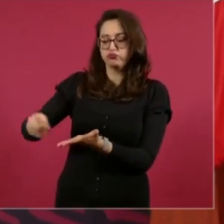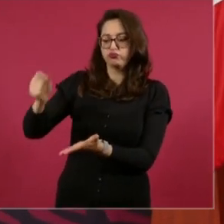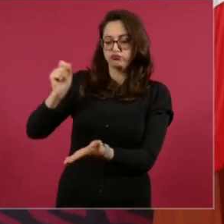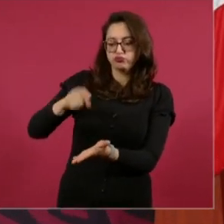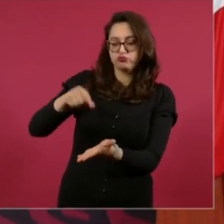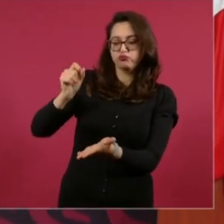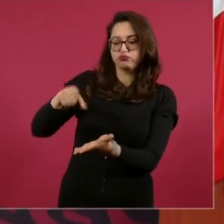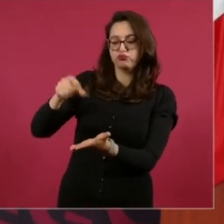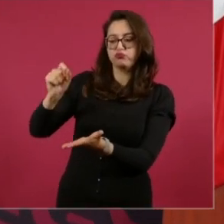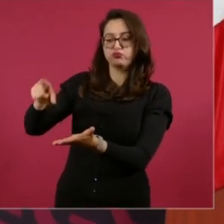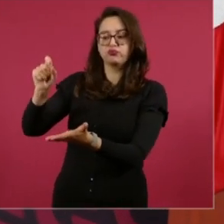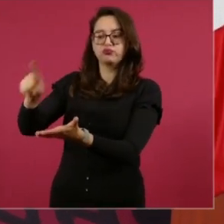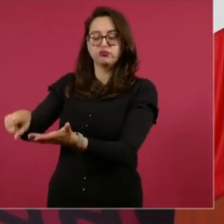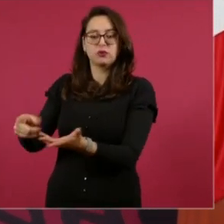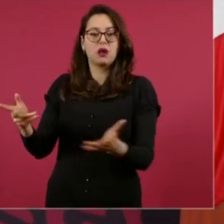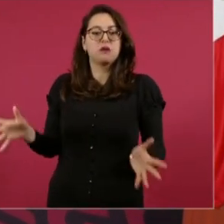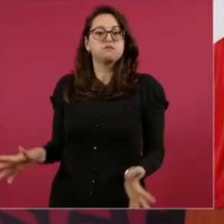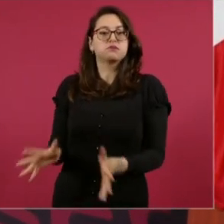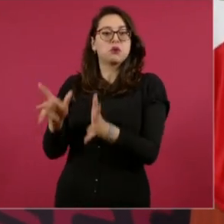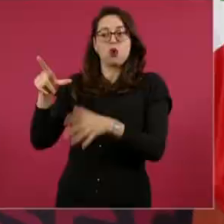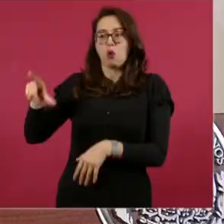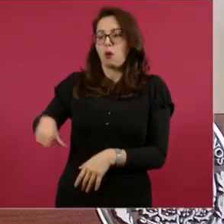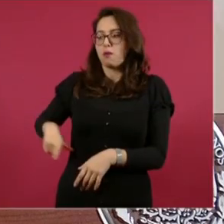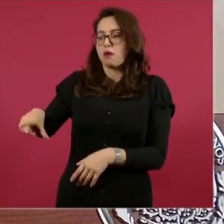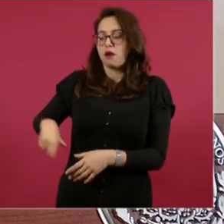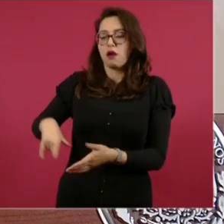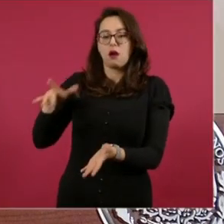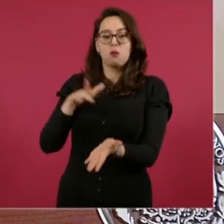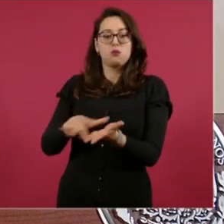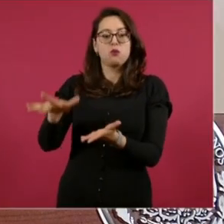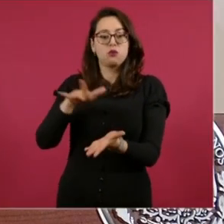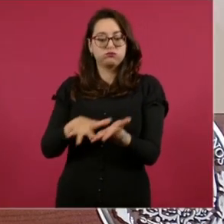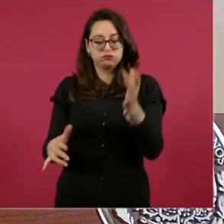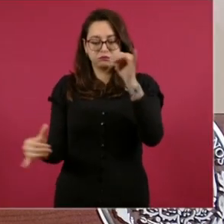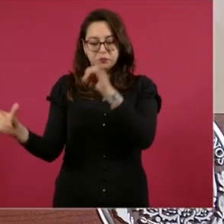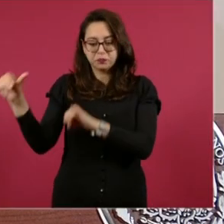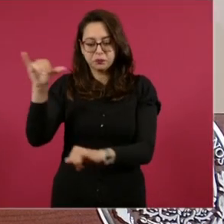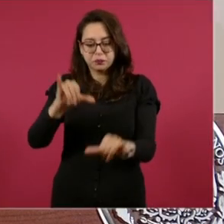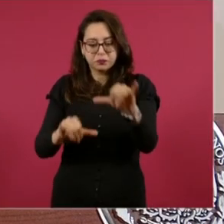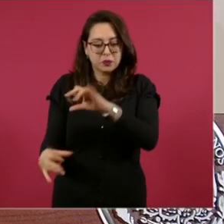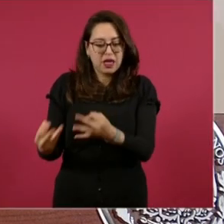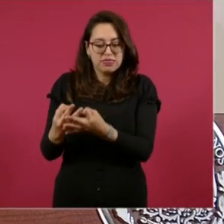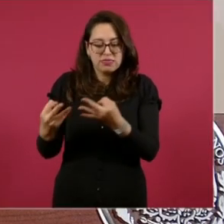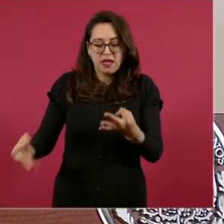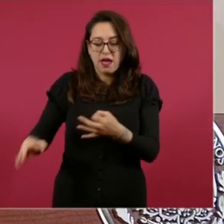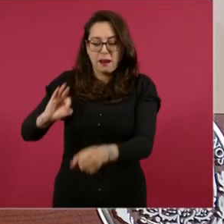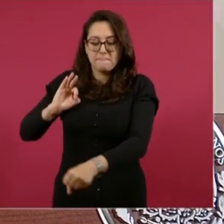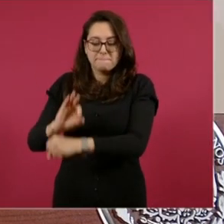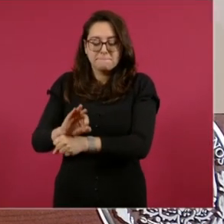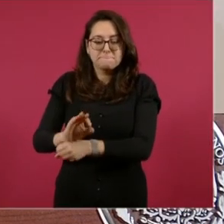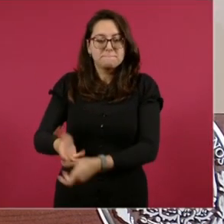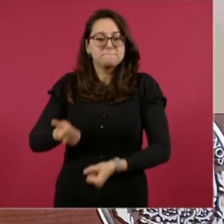reciben de manera gratuita su fertilizante.